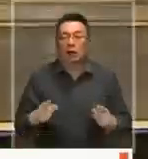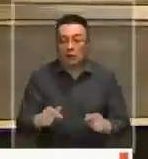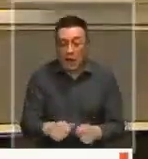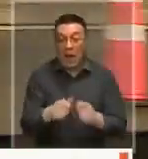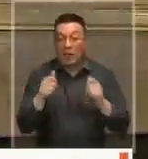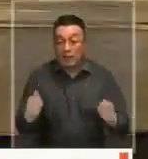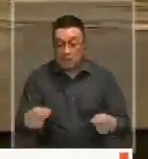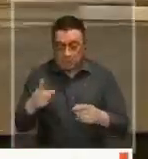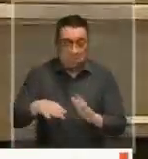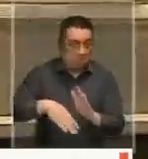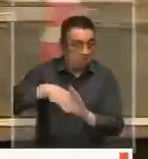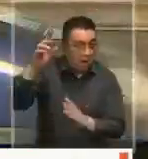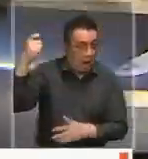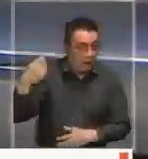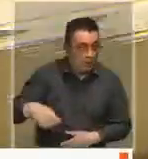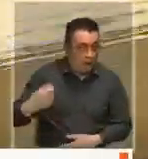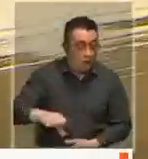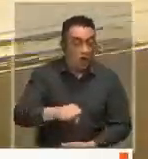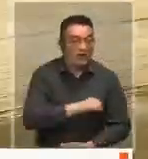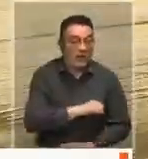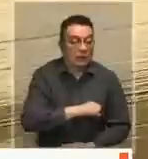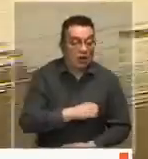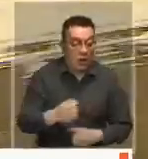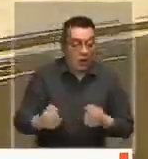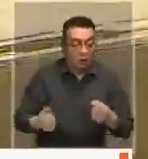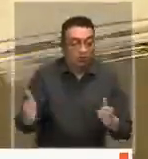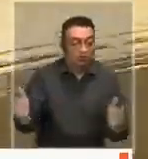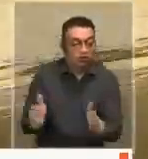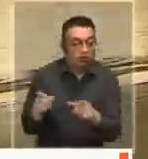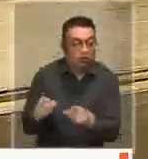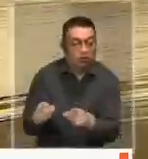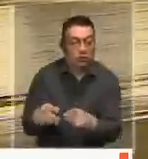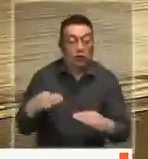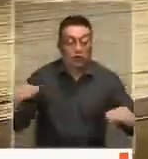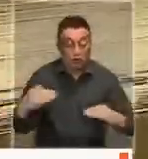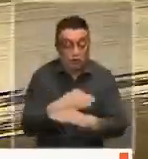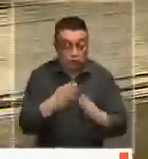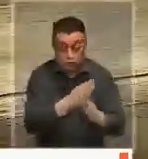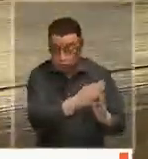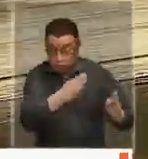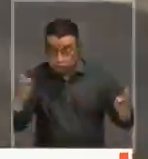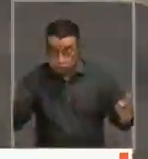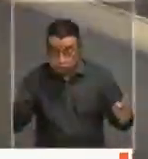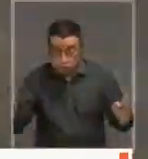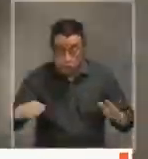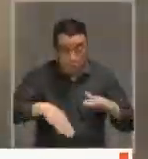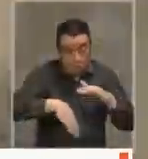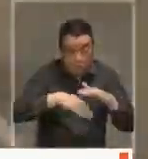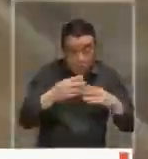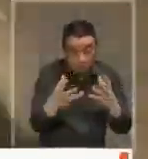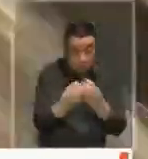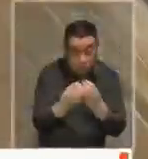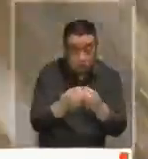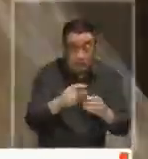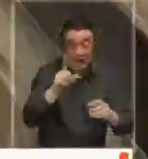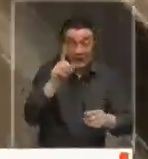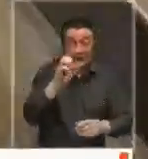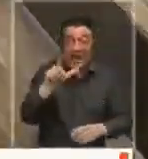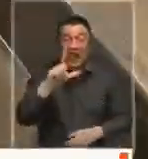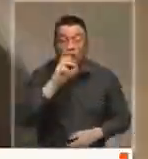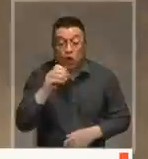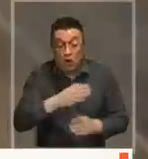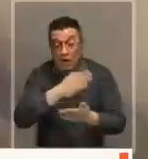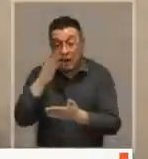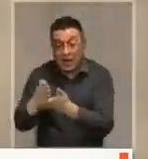de los pórticos más caros de Santiago para autos livianos, si se toma la ruta completa en hora punta, es decir, desde El Salto hasta Príncipe de